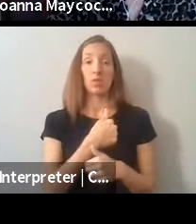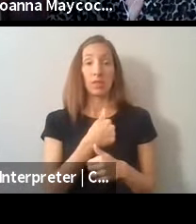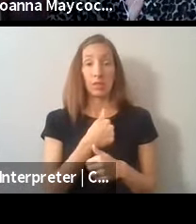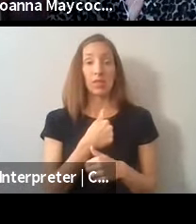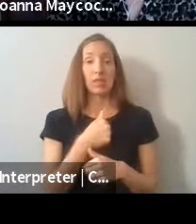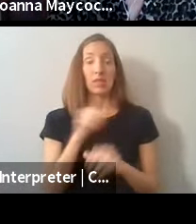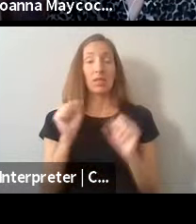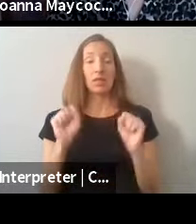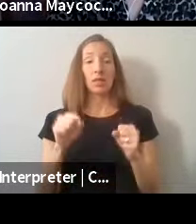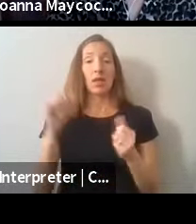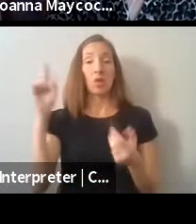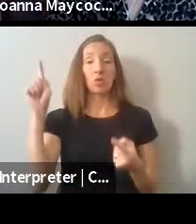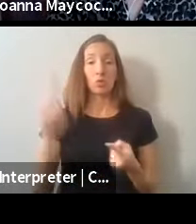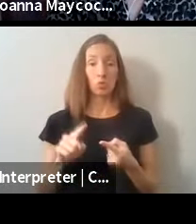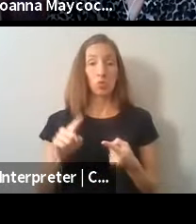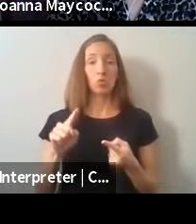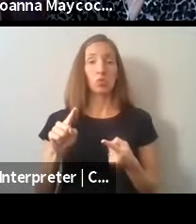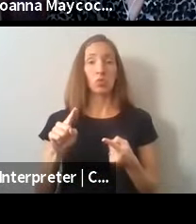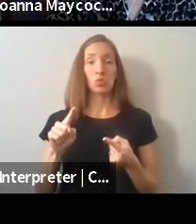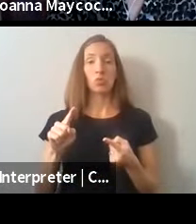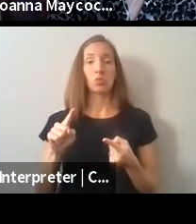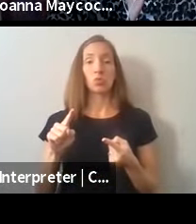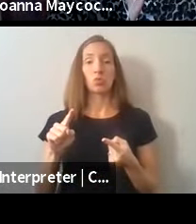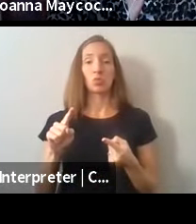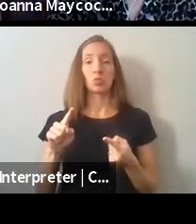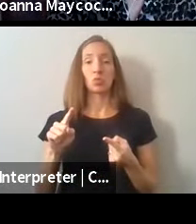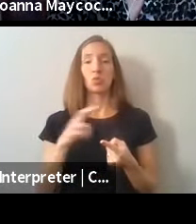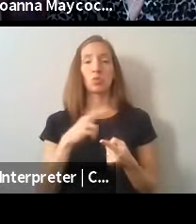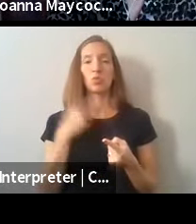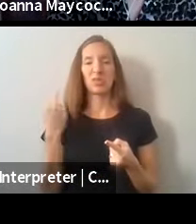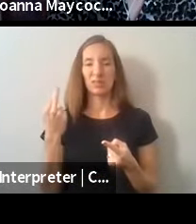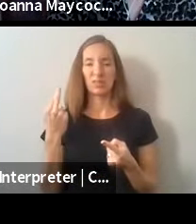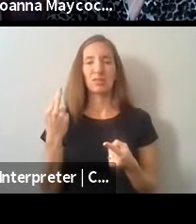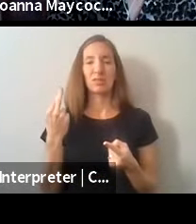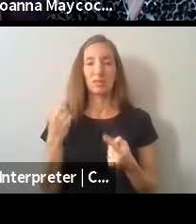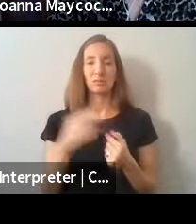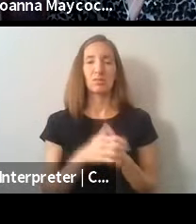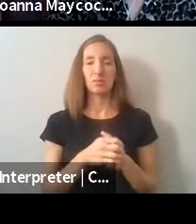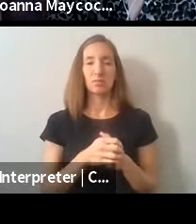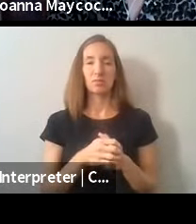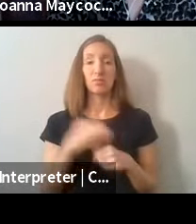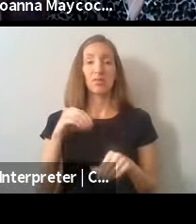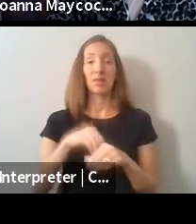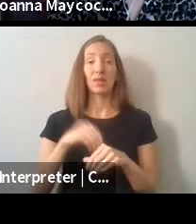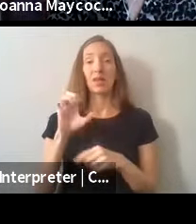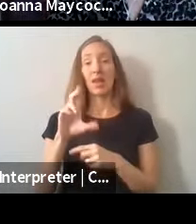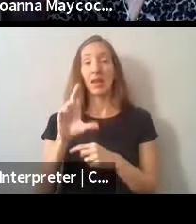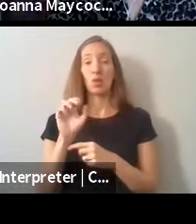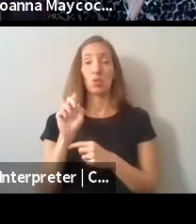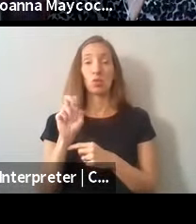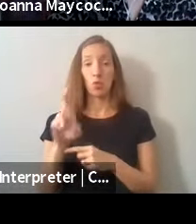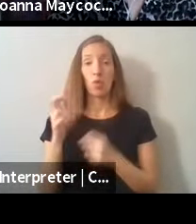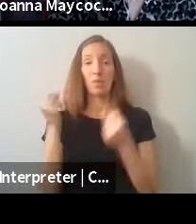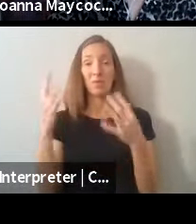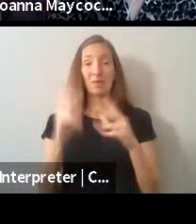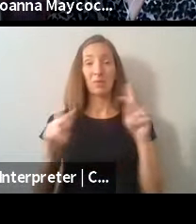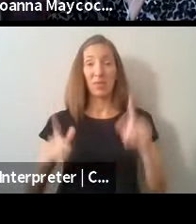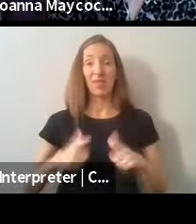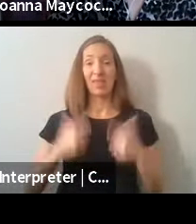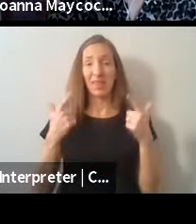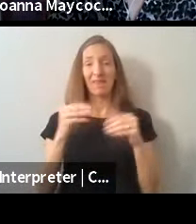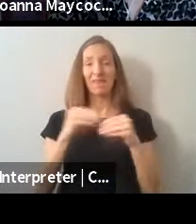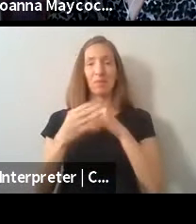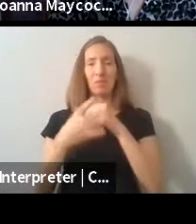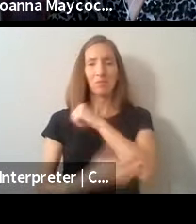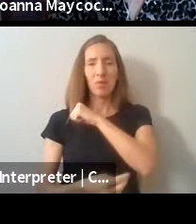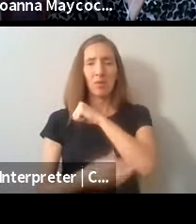servicios no llegan inmediatamente. Por eso es necesario que durante esta emergencia sanitaria hayamos